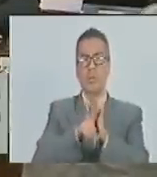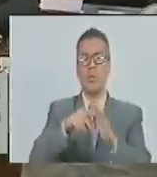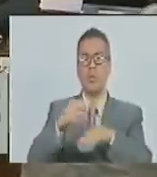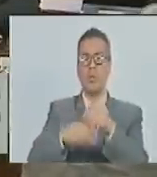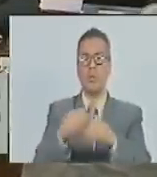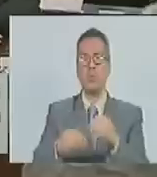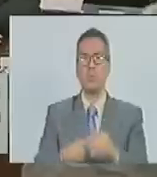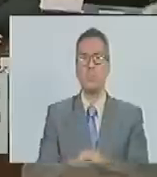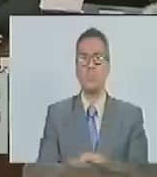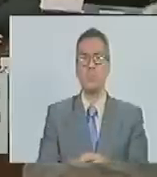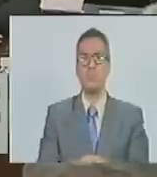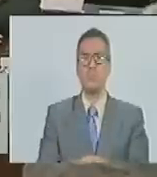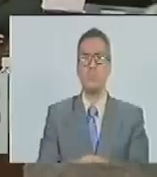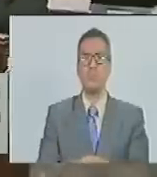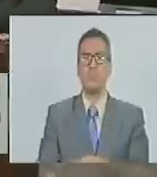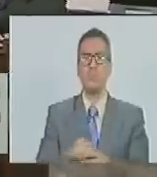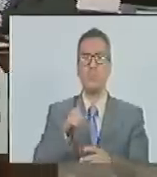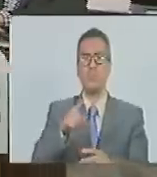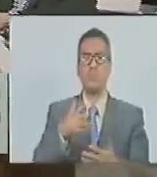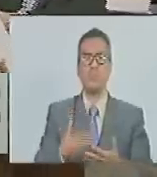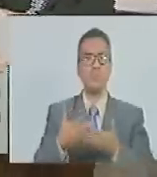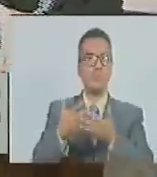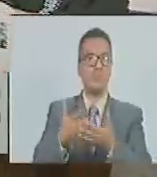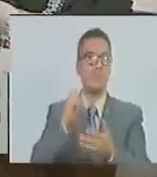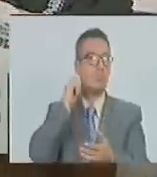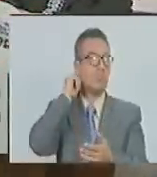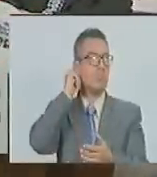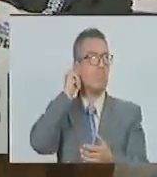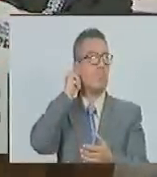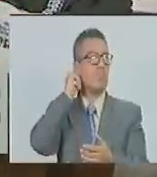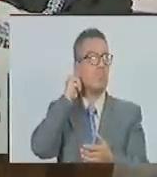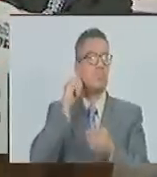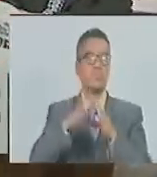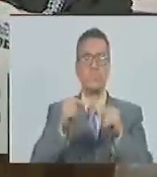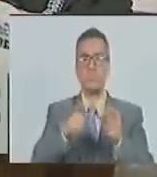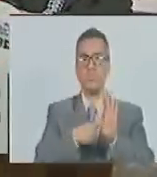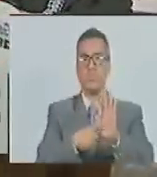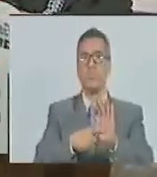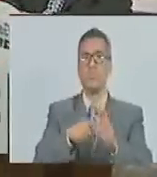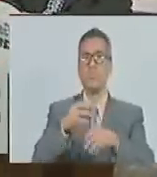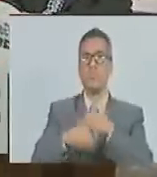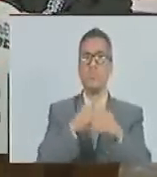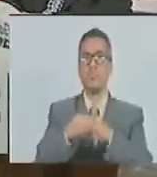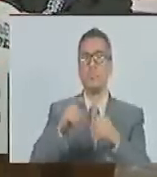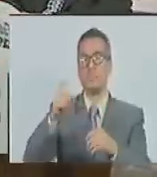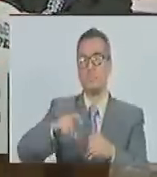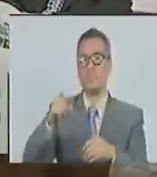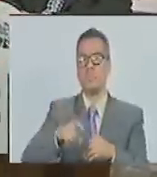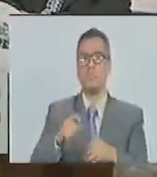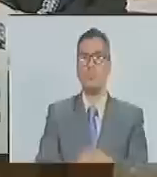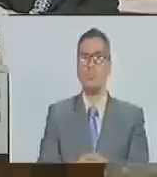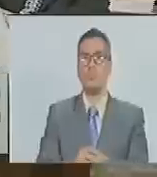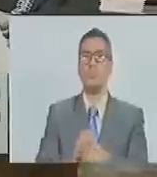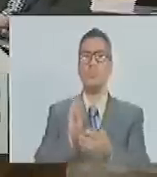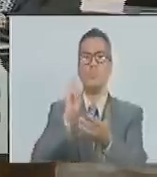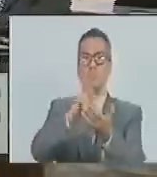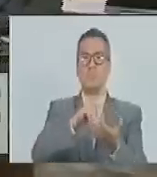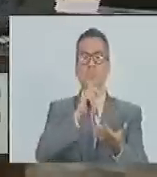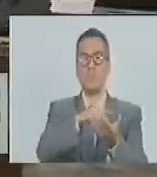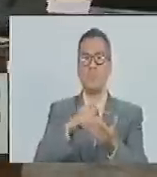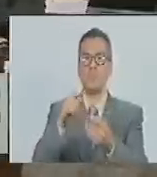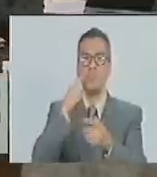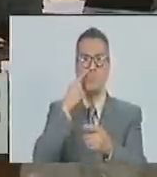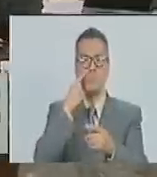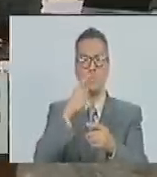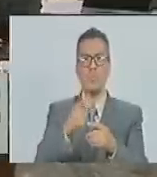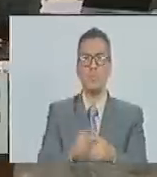corresponde. Estamos dados, y lo hemos demostrado, a que se hace necesario la participación desde el punto